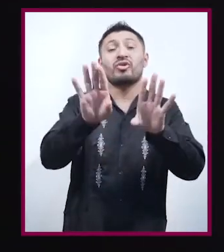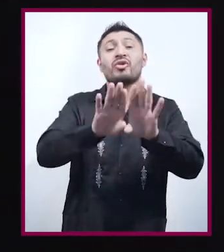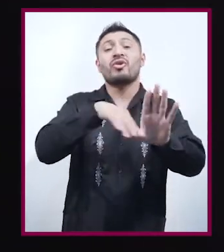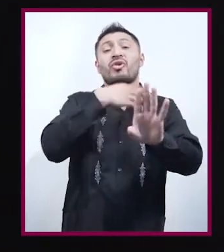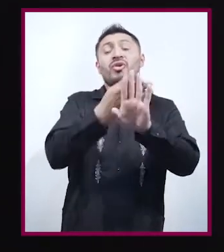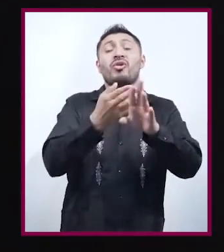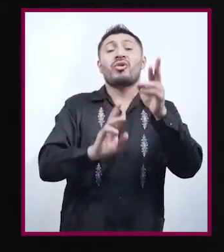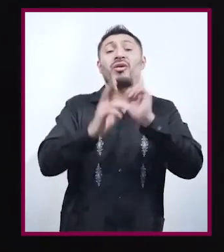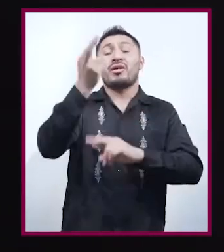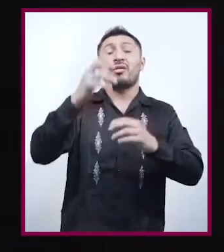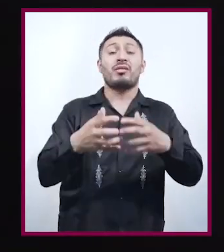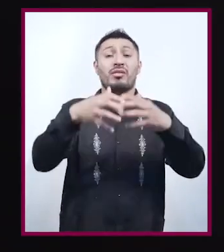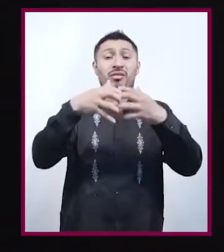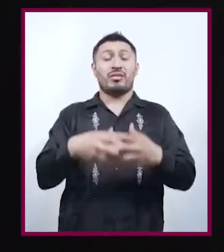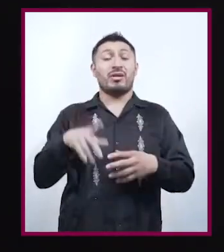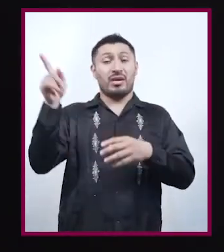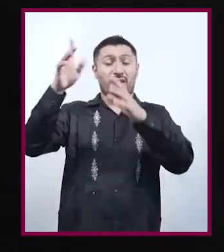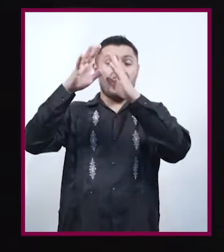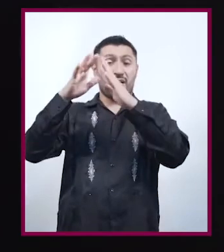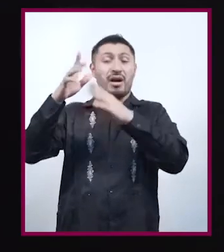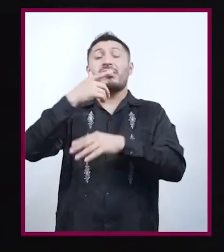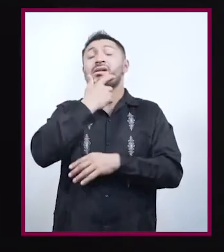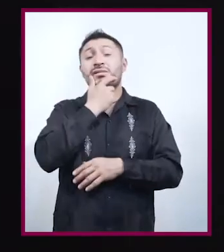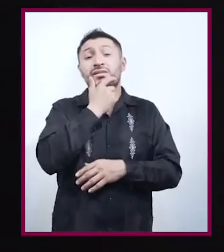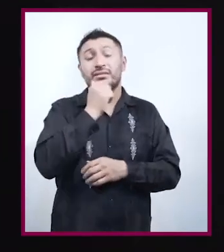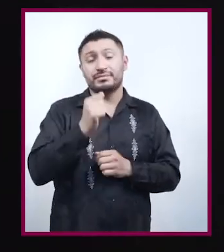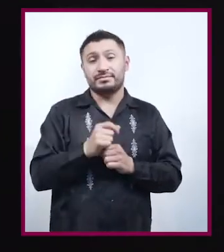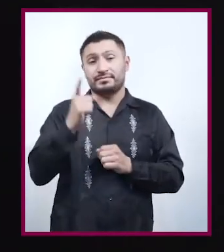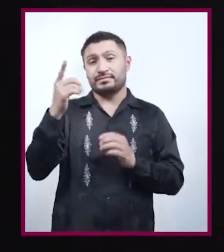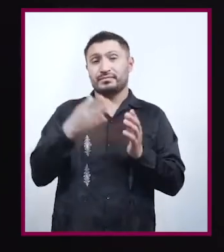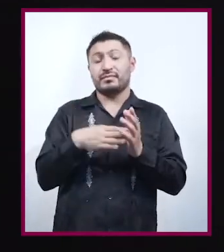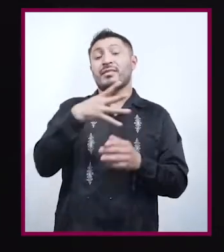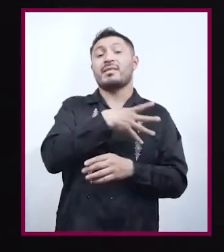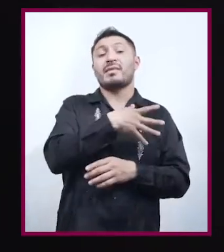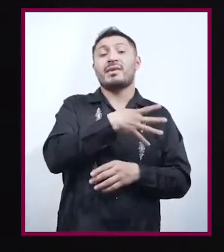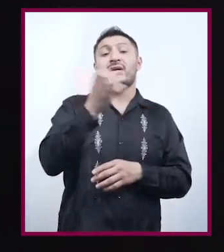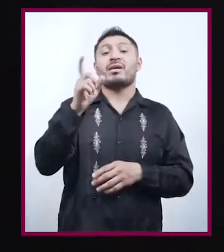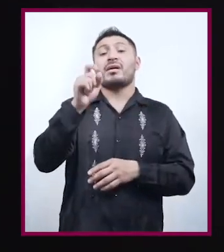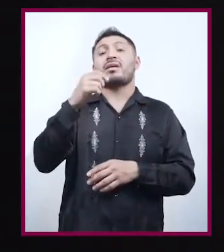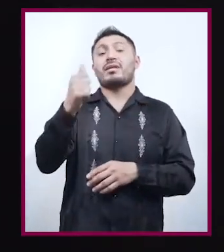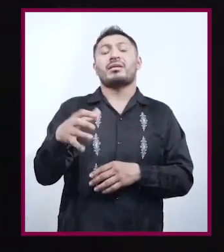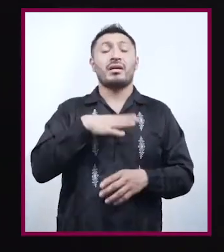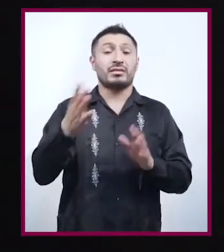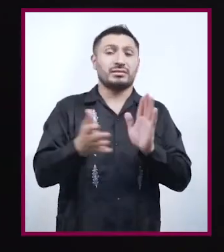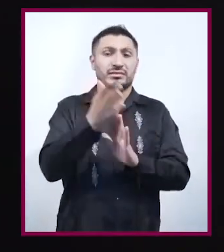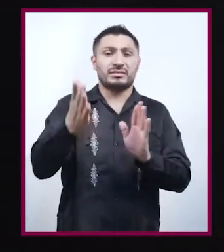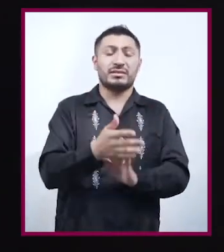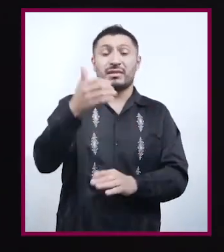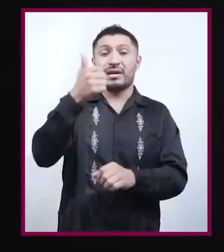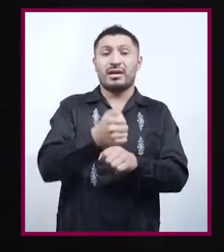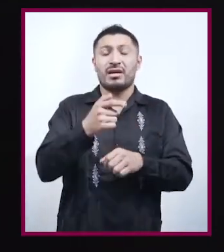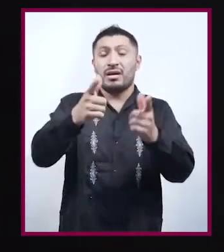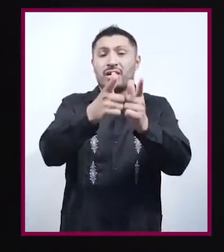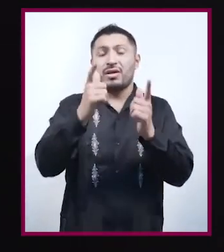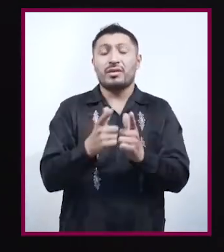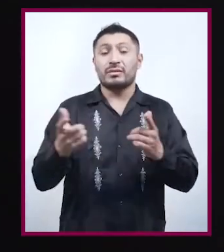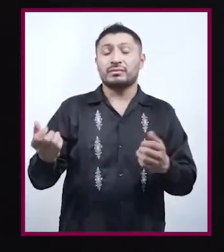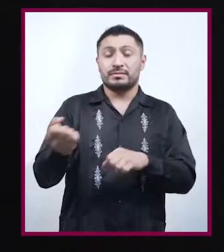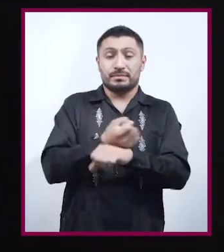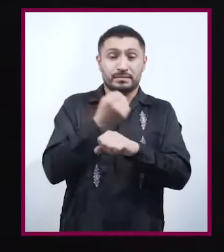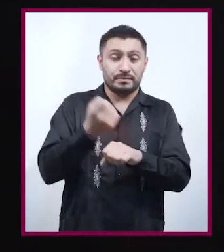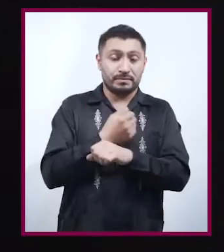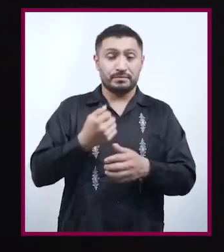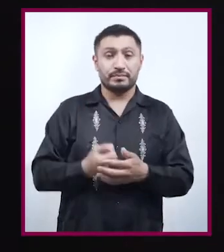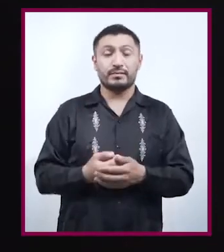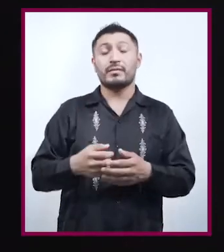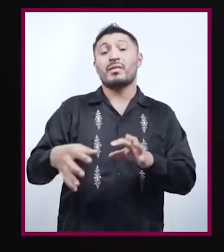afectó a la revolución industrial surgida en Inglaterra? Para 1926 se construyó un primer gremio del calzado,